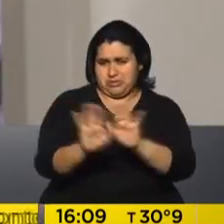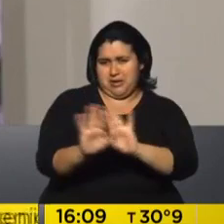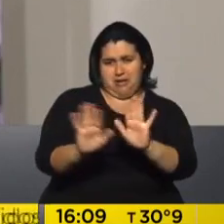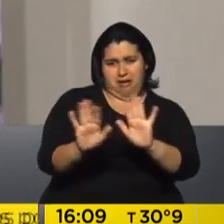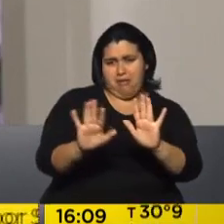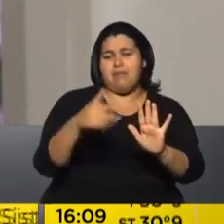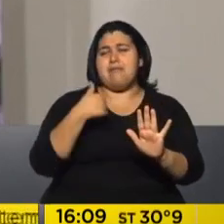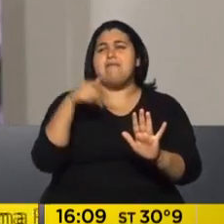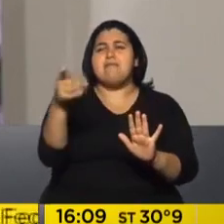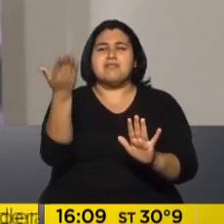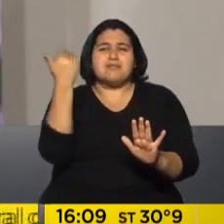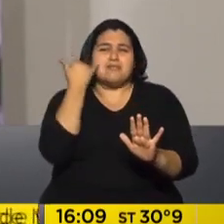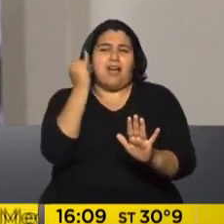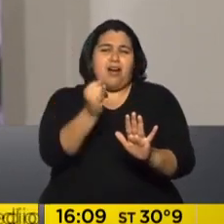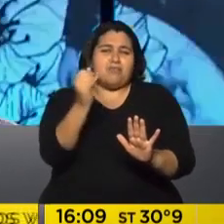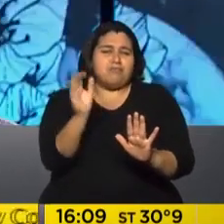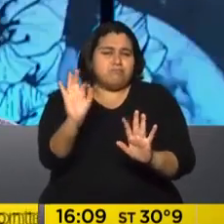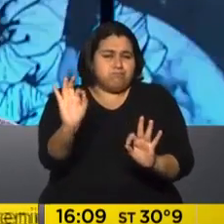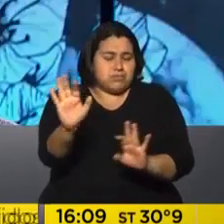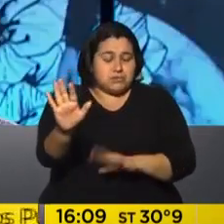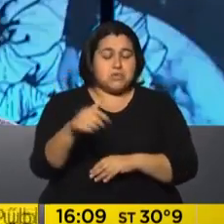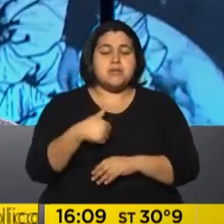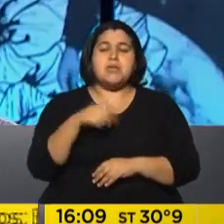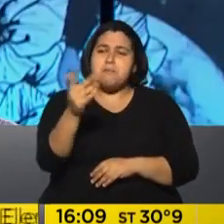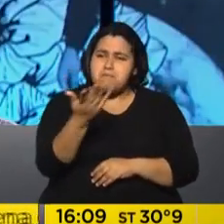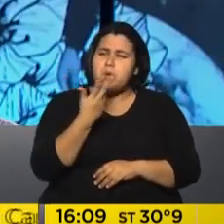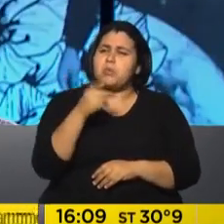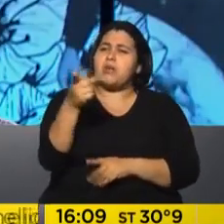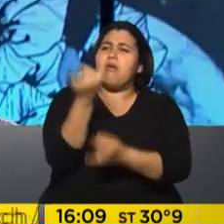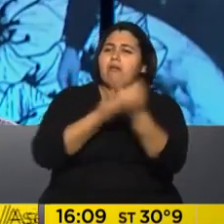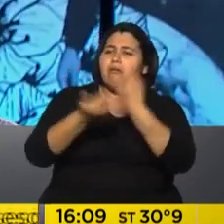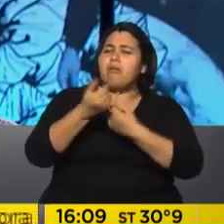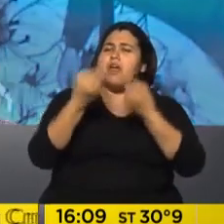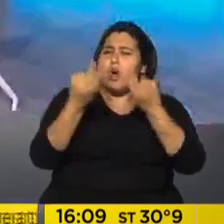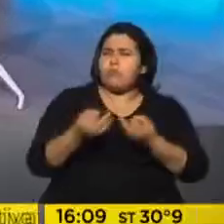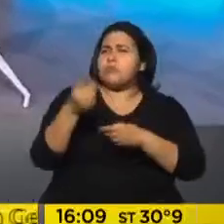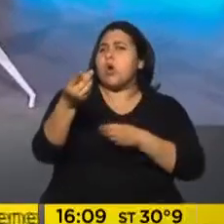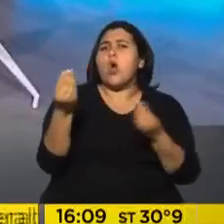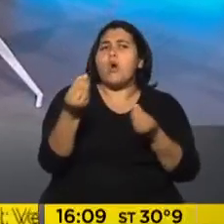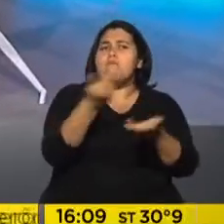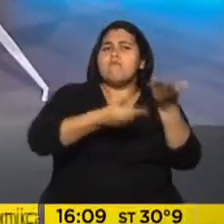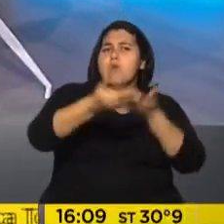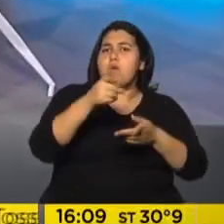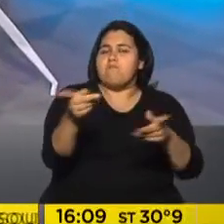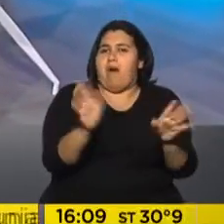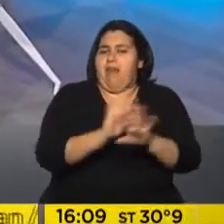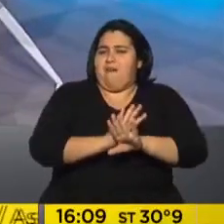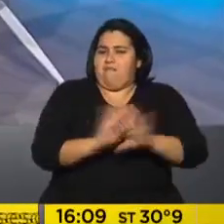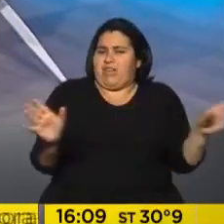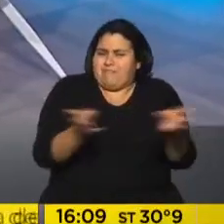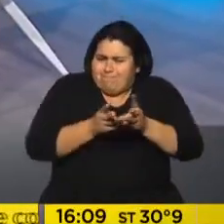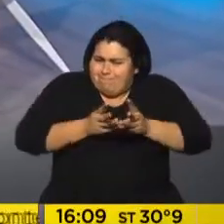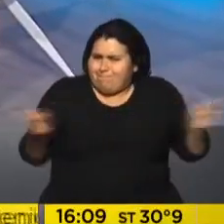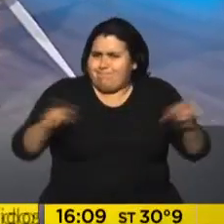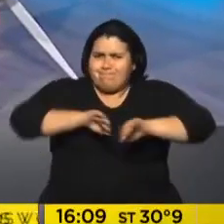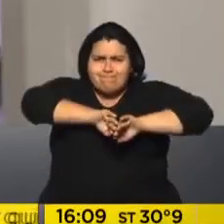me parece que eso ya lo contaste y lo importante ahora es que nos expliques cómo hiciste, o que mejor dicho, compartas con nosotros cómo hiciste para salir de esta relación que vos